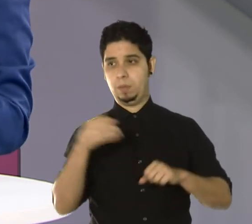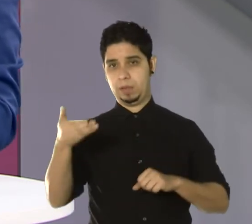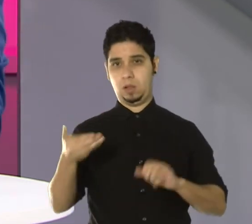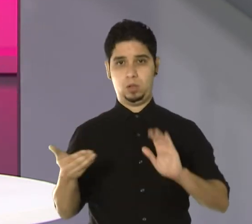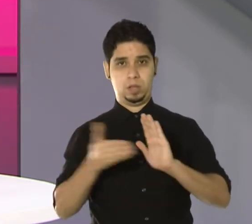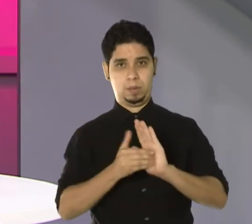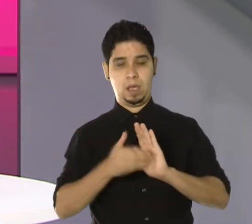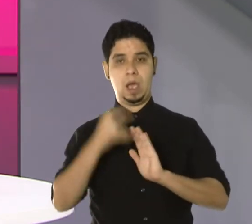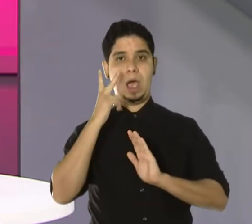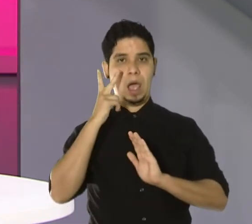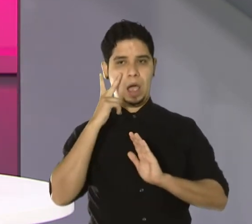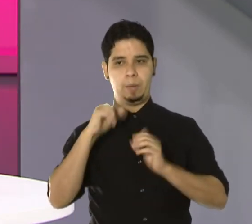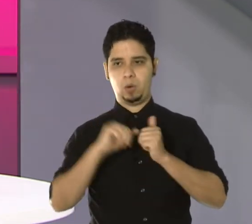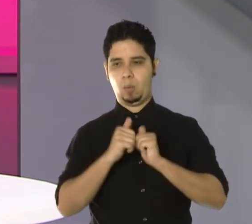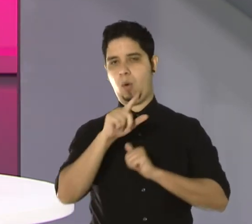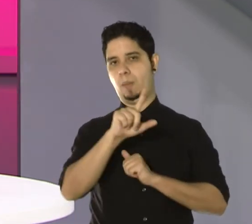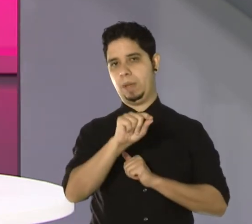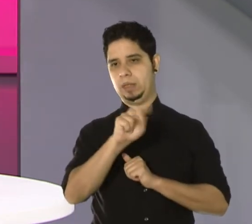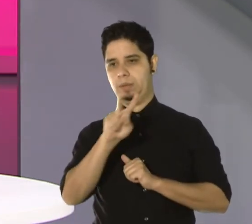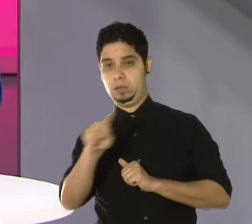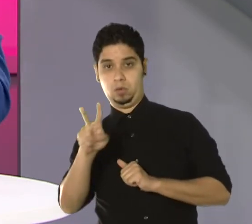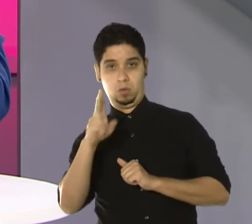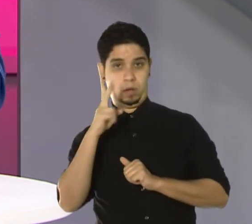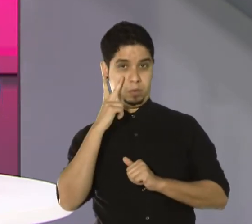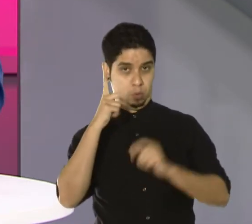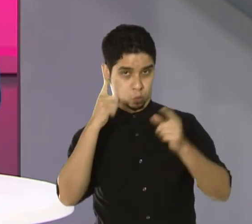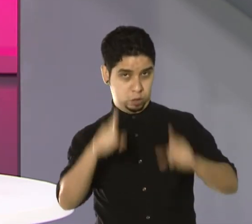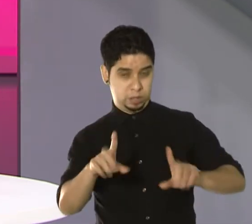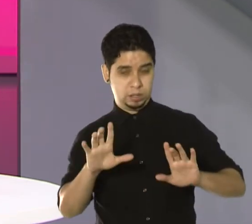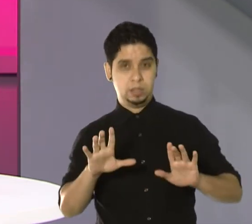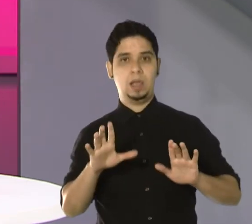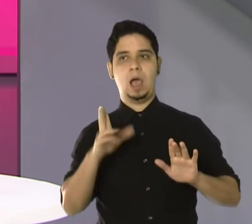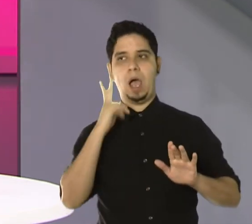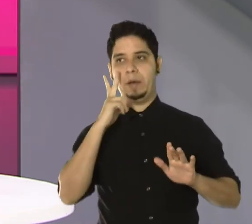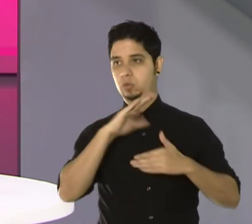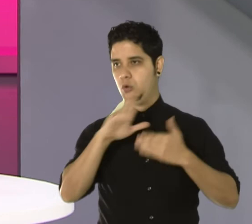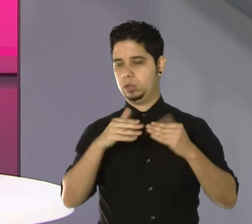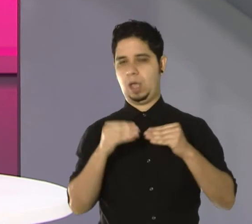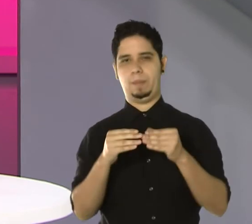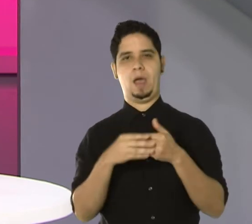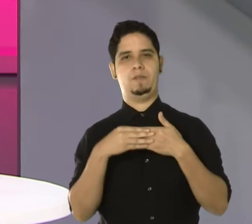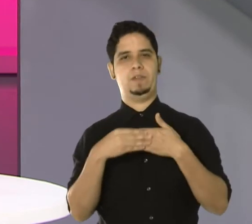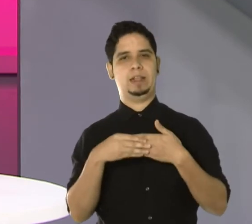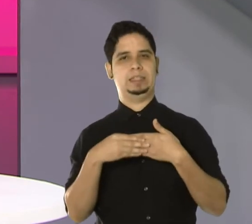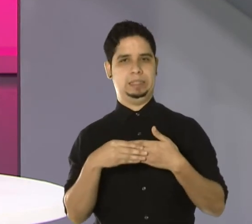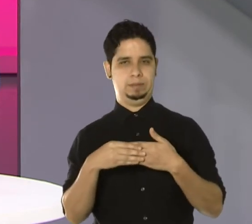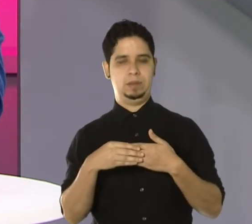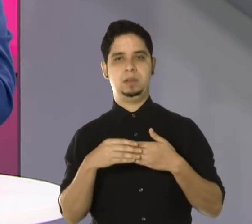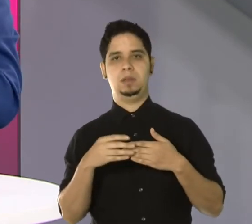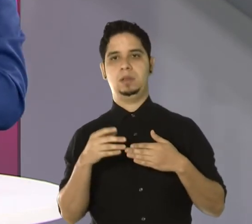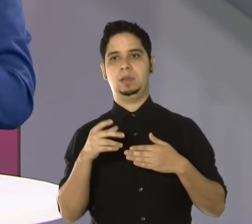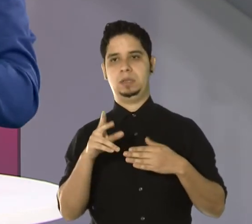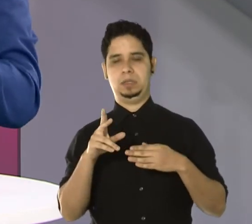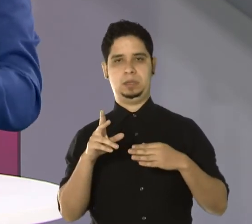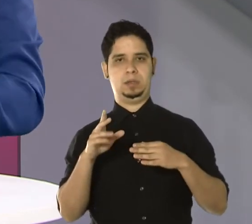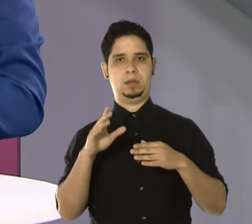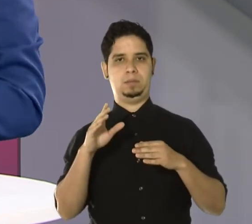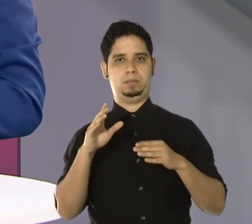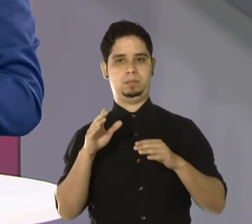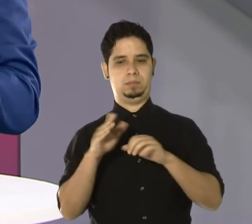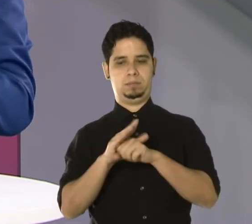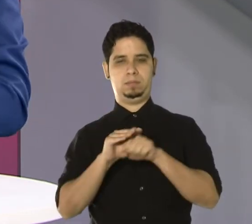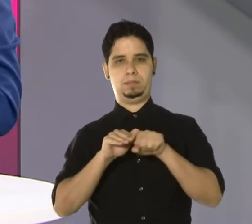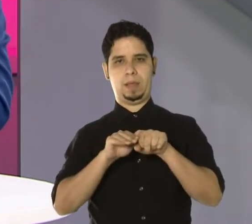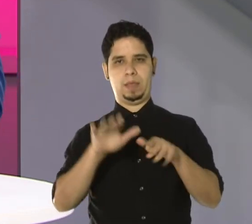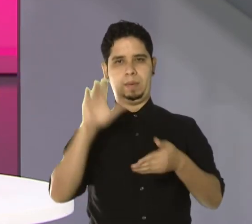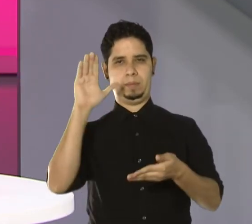cómo corre este año 2022, ahora que la cosa está un poco más flexible y el porciento de casos en pandemia sigue